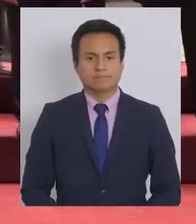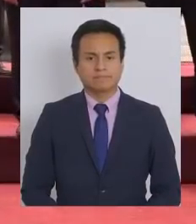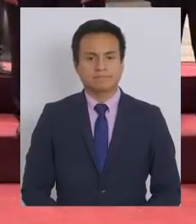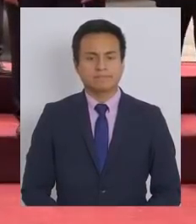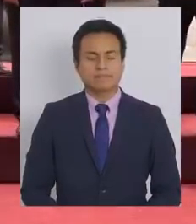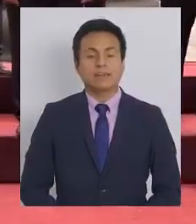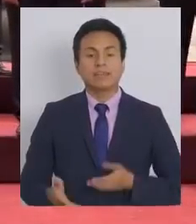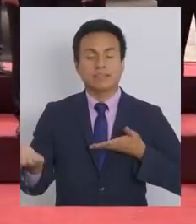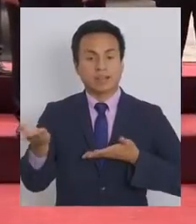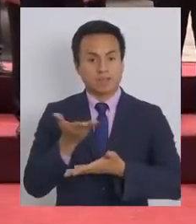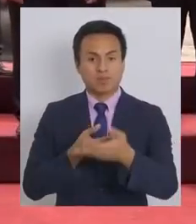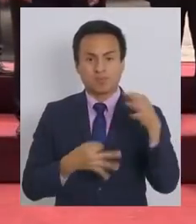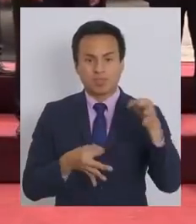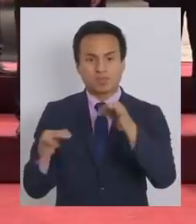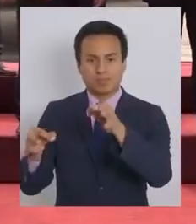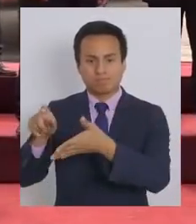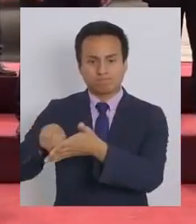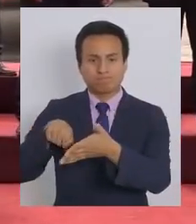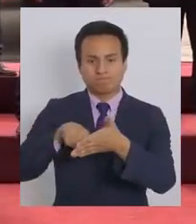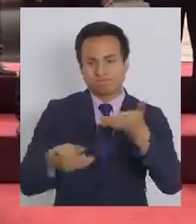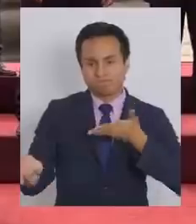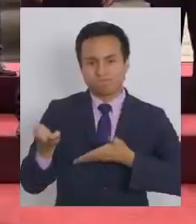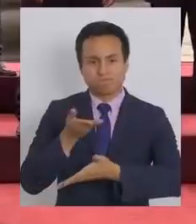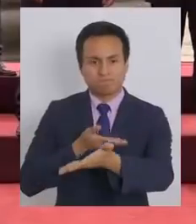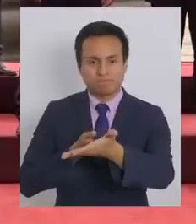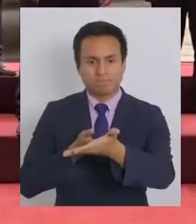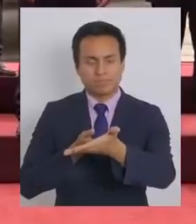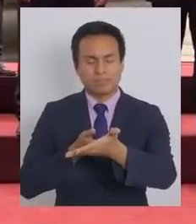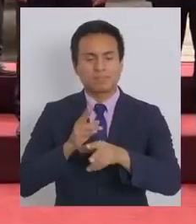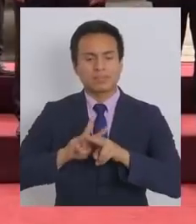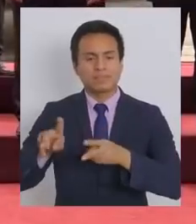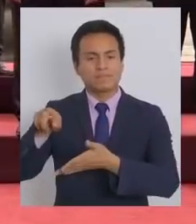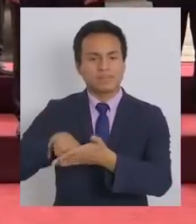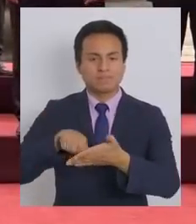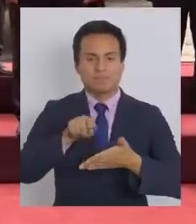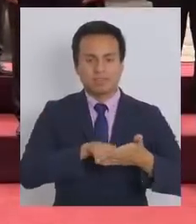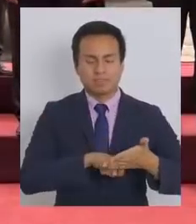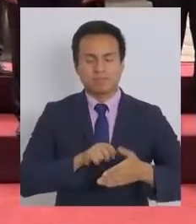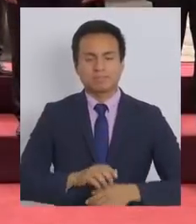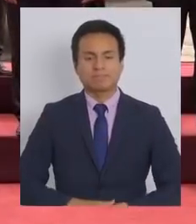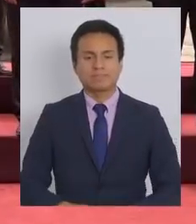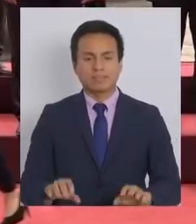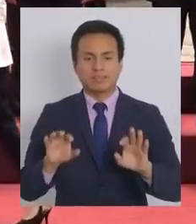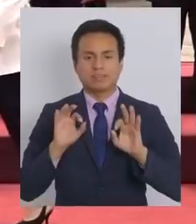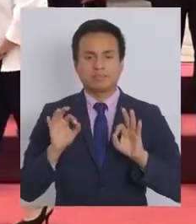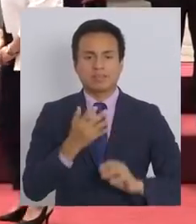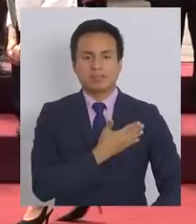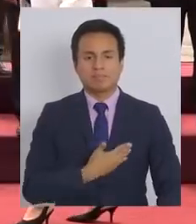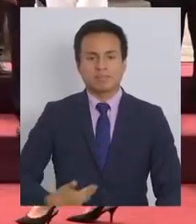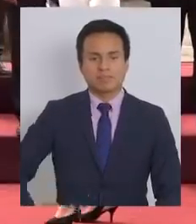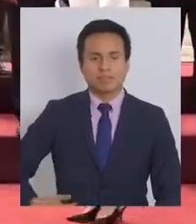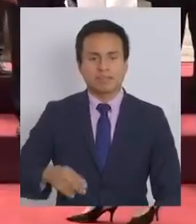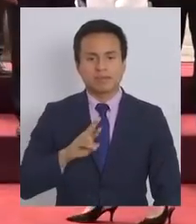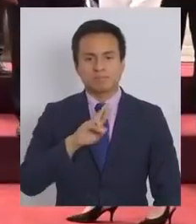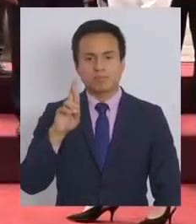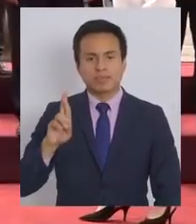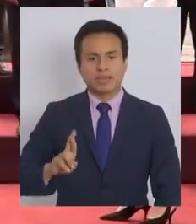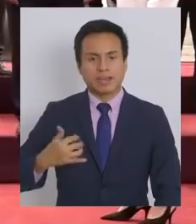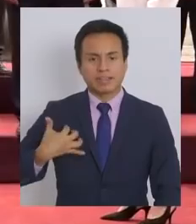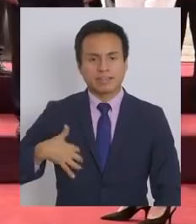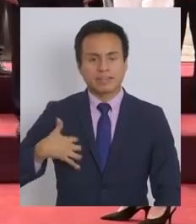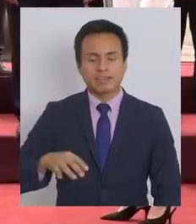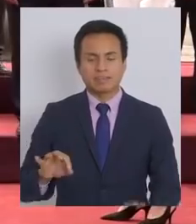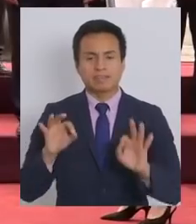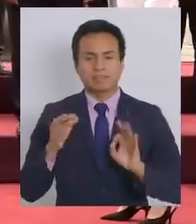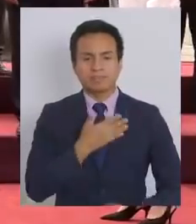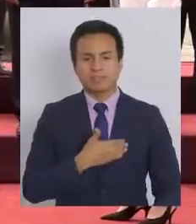Se intercambian los documentos para la firma del excelentísimo Presidente de la República Argentina y el